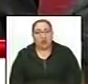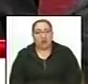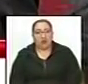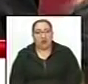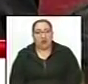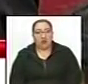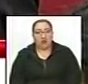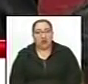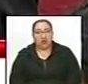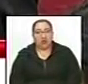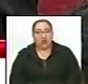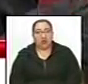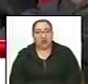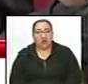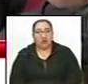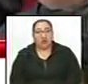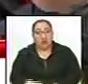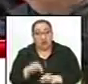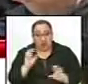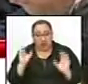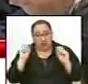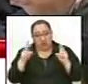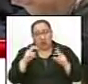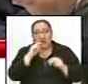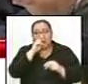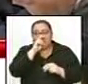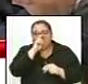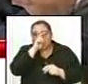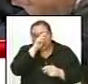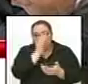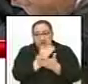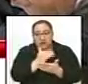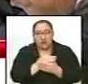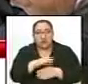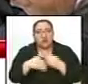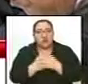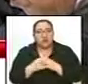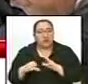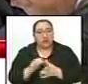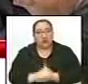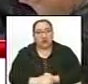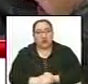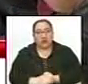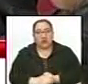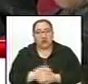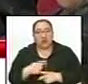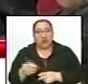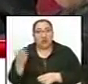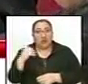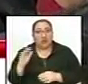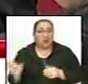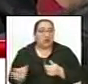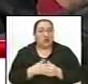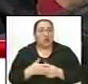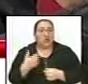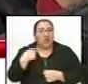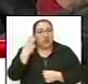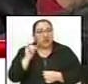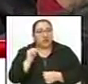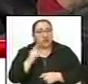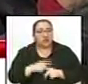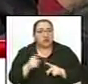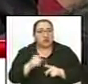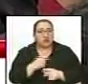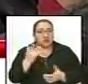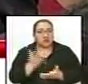Congreso, que es el Pleno de la República. Vamos allí, discutámoslo y argumentemos todo lo que tengamos que argumentar. Pero si vamos a cerrarnos en una serie